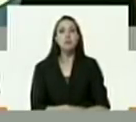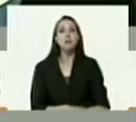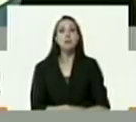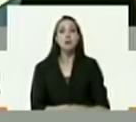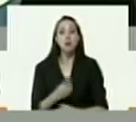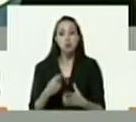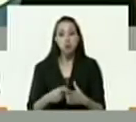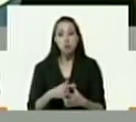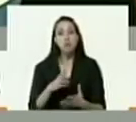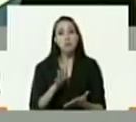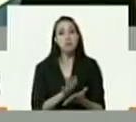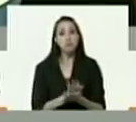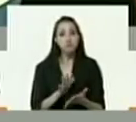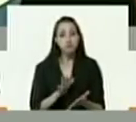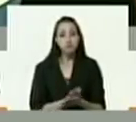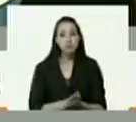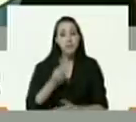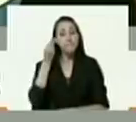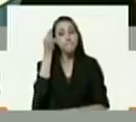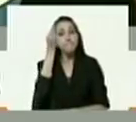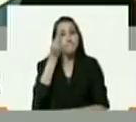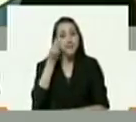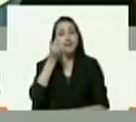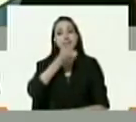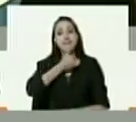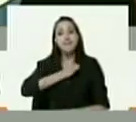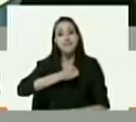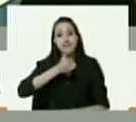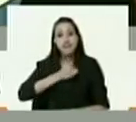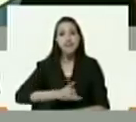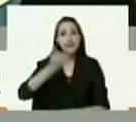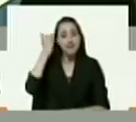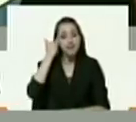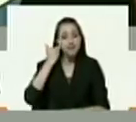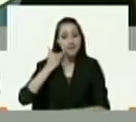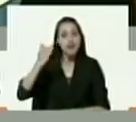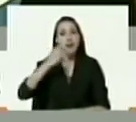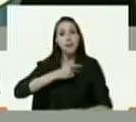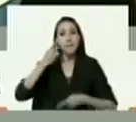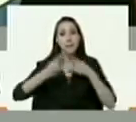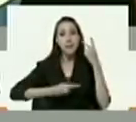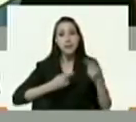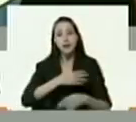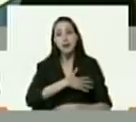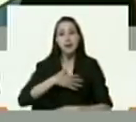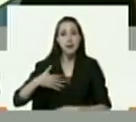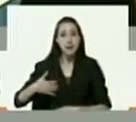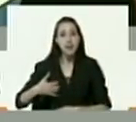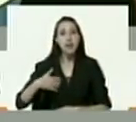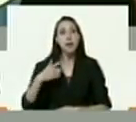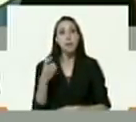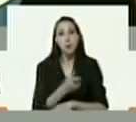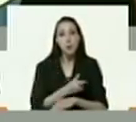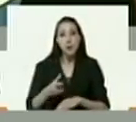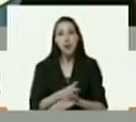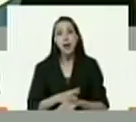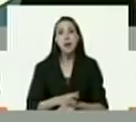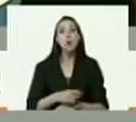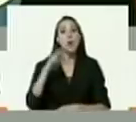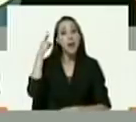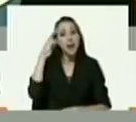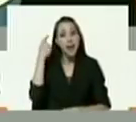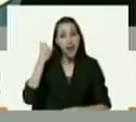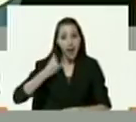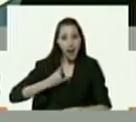serenarse con tolerancia política e ideológica. Te puede gustar o no un gobierno, ahí está la realidad, ahí están los efectos,